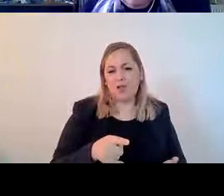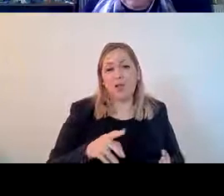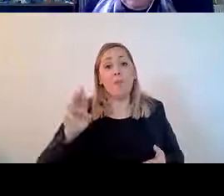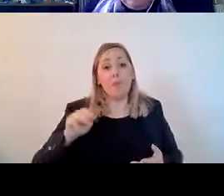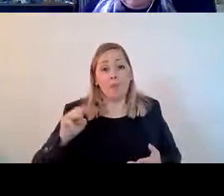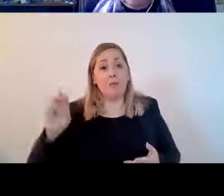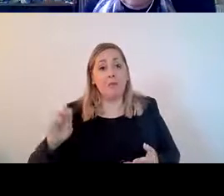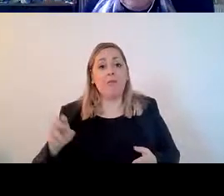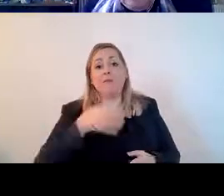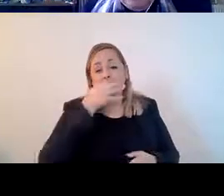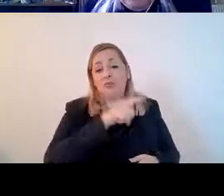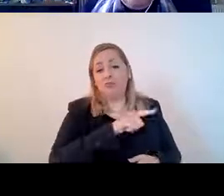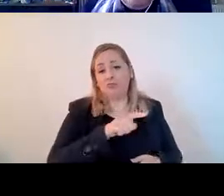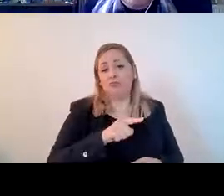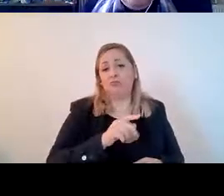estará